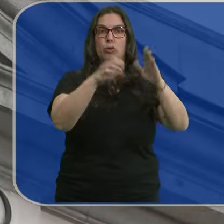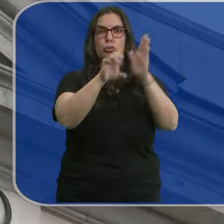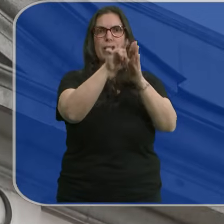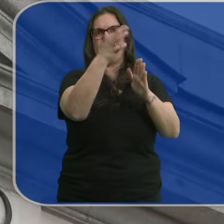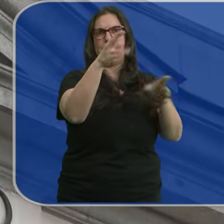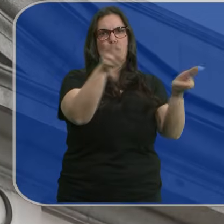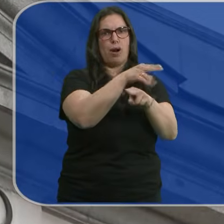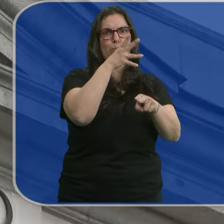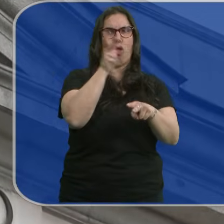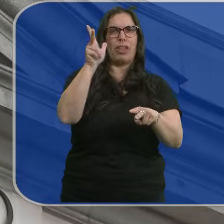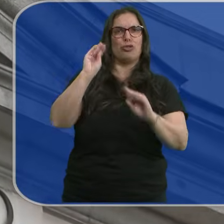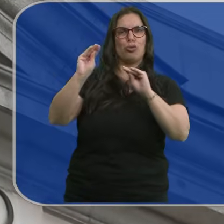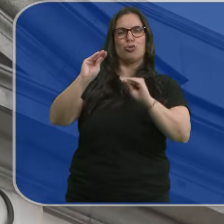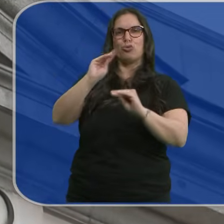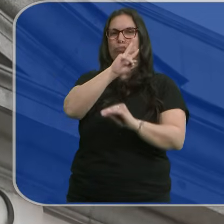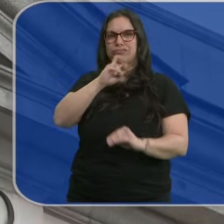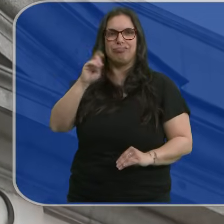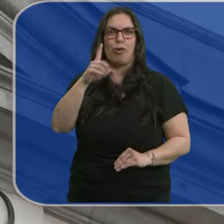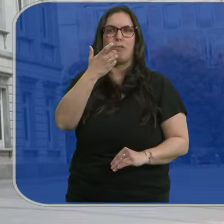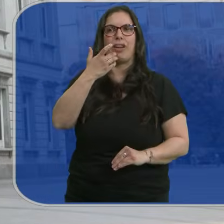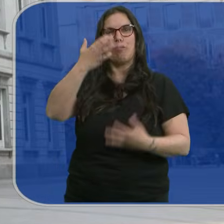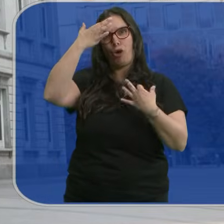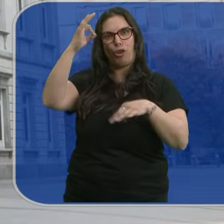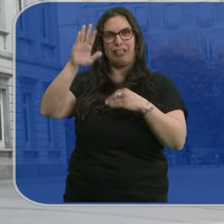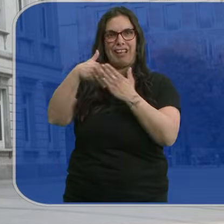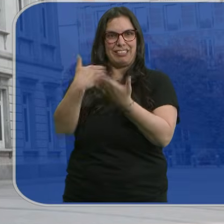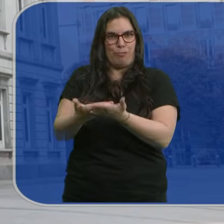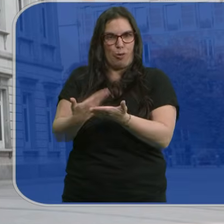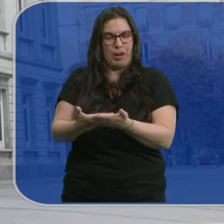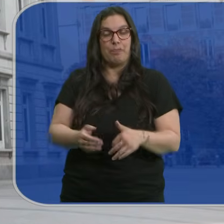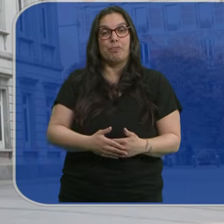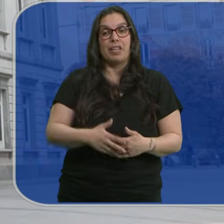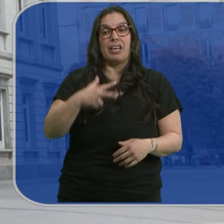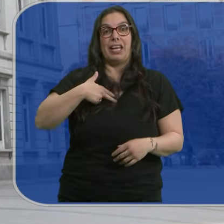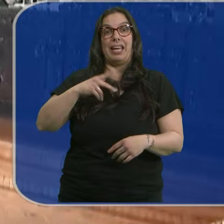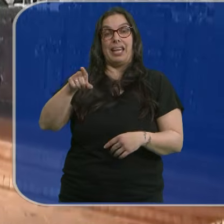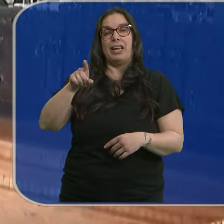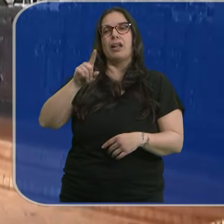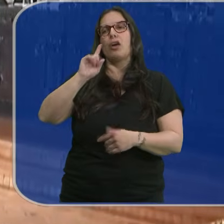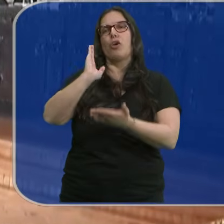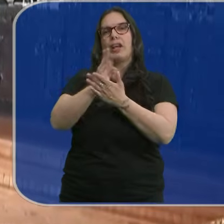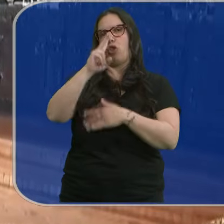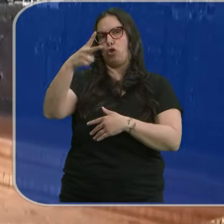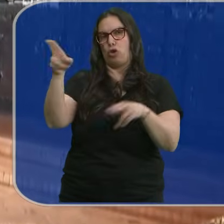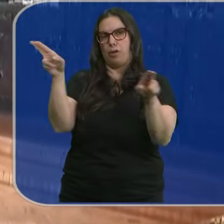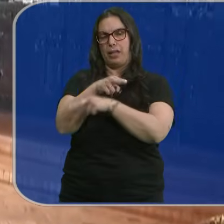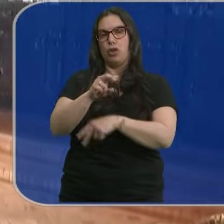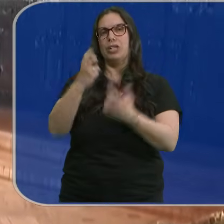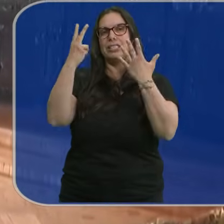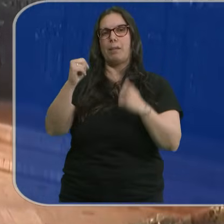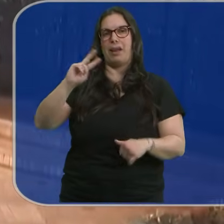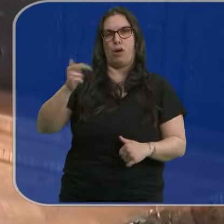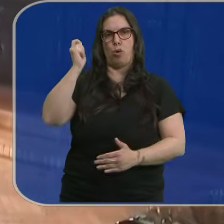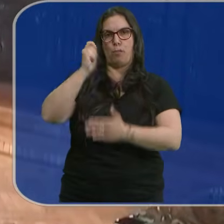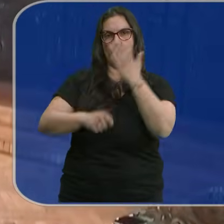porque considera que vulneró derechos como el de la presunción de inocencia. El exfiscal general del Estado fue condenado a 2 años de inhabilitación y a 7.000